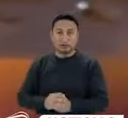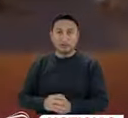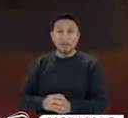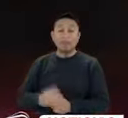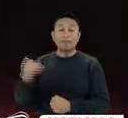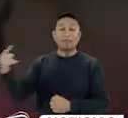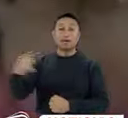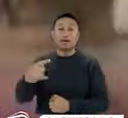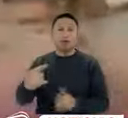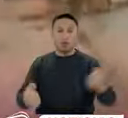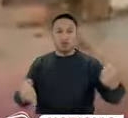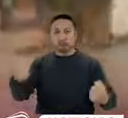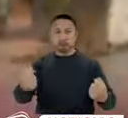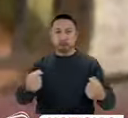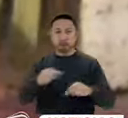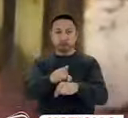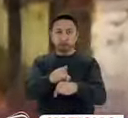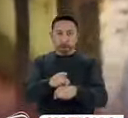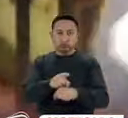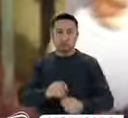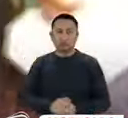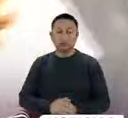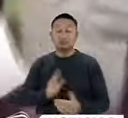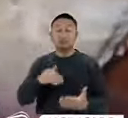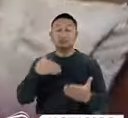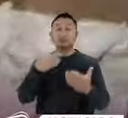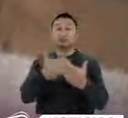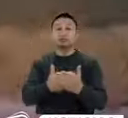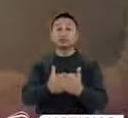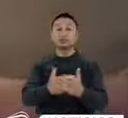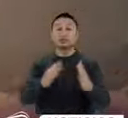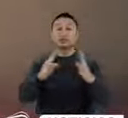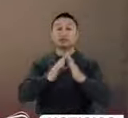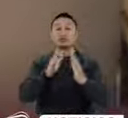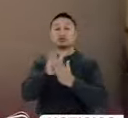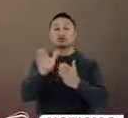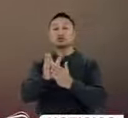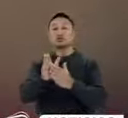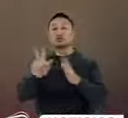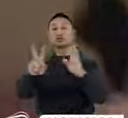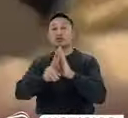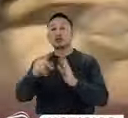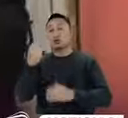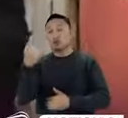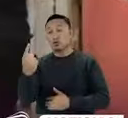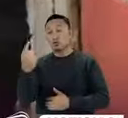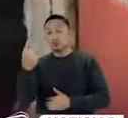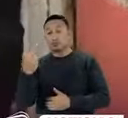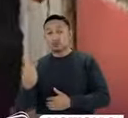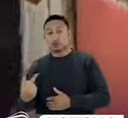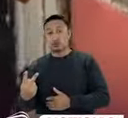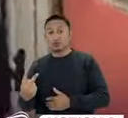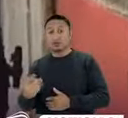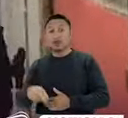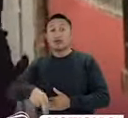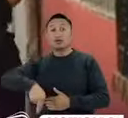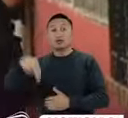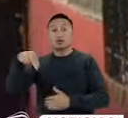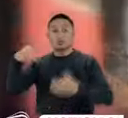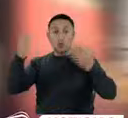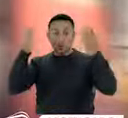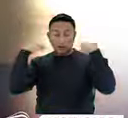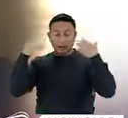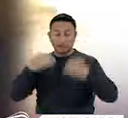en tanquetas, llegaron hasta el Plan Habitacional Sociovivienda 1 y 2 en el noroeste